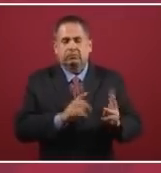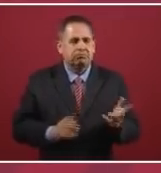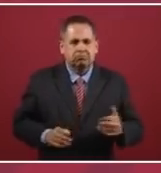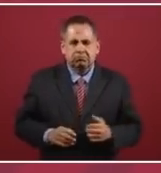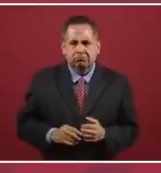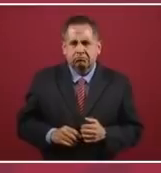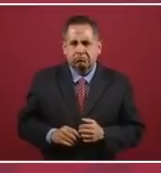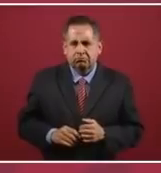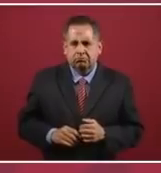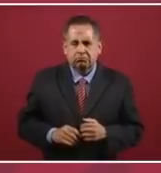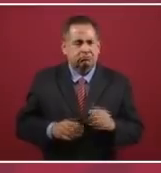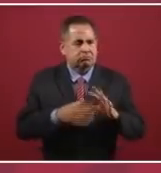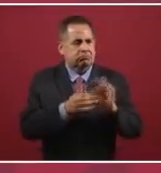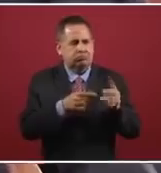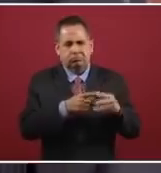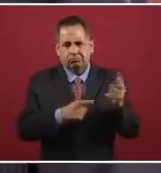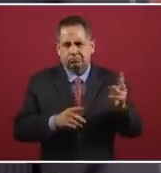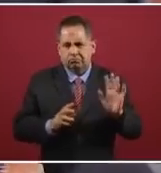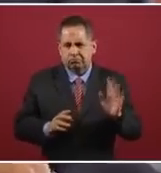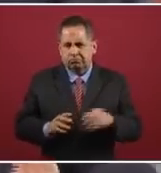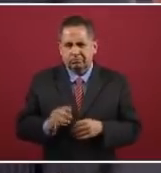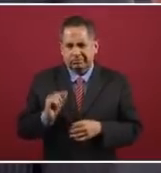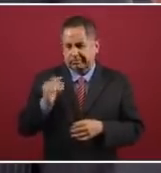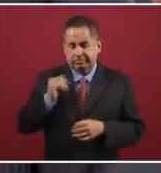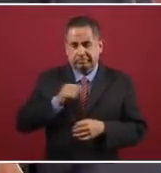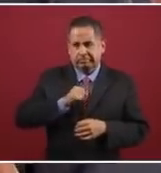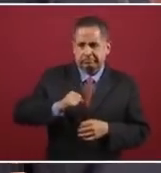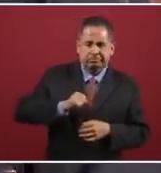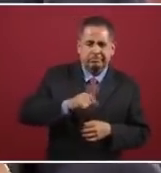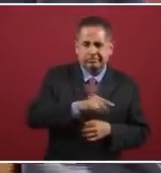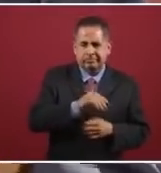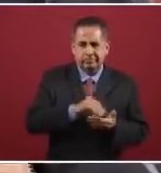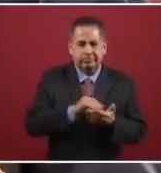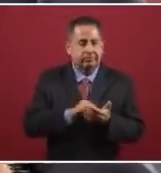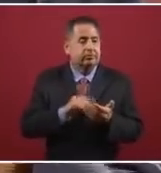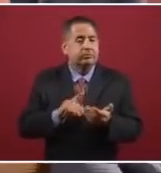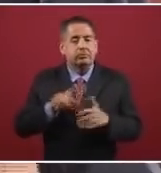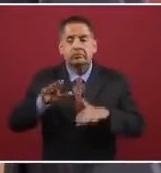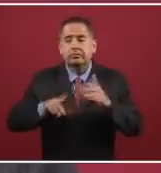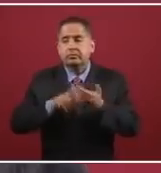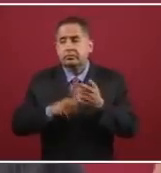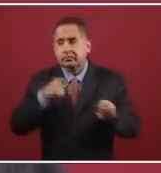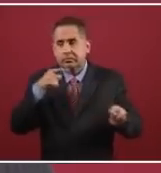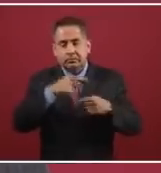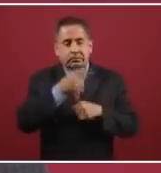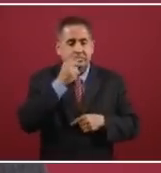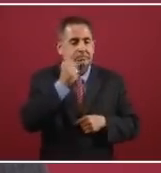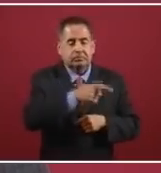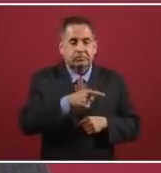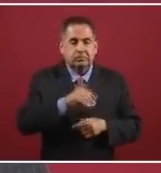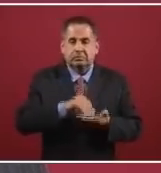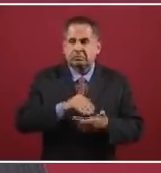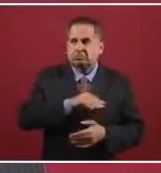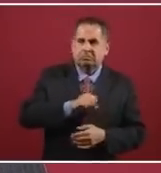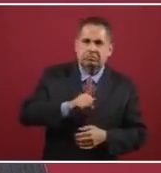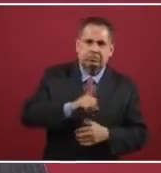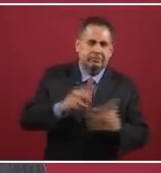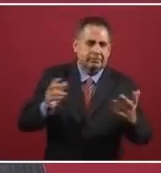a los intocables, todavía se resienten cuando uno dice algo, ¿no?